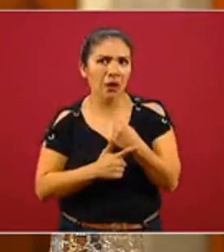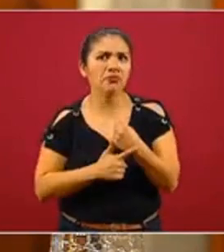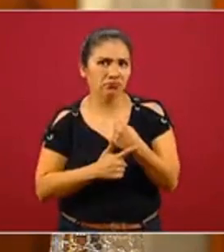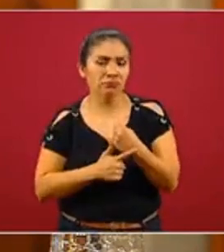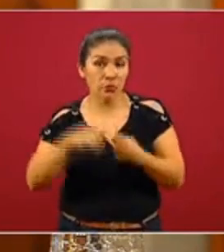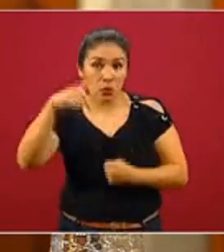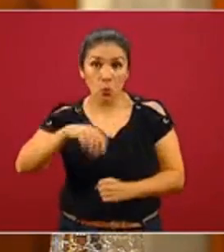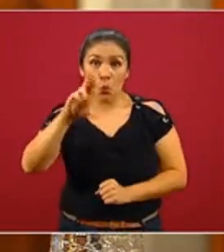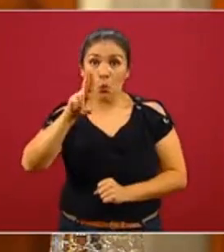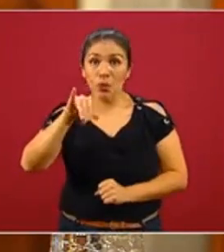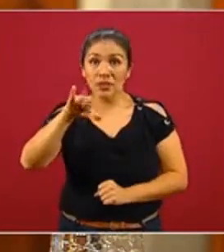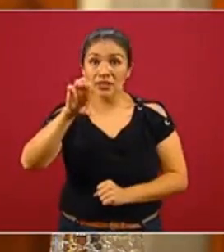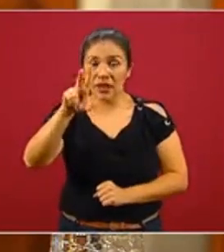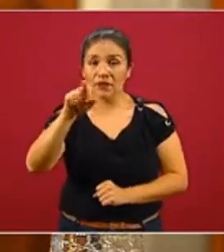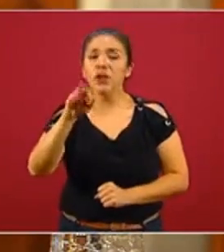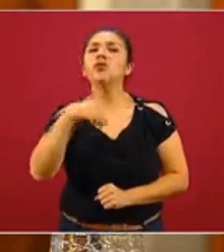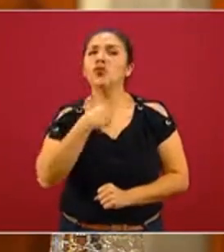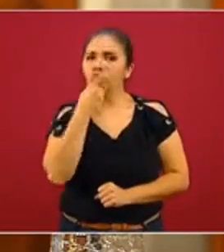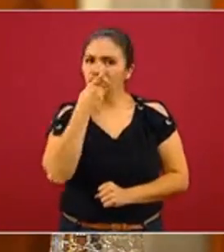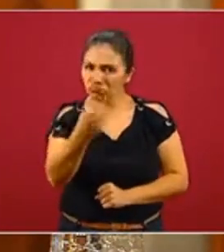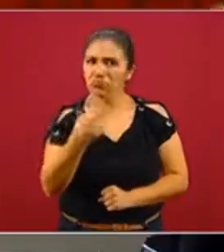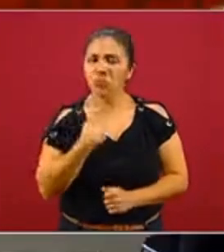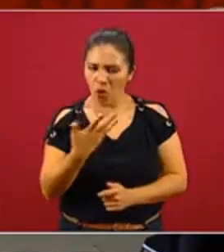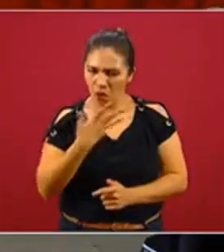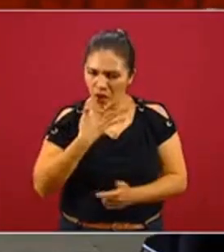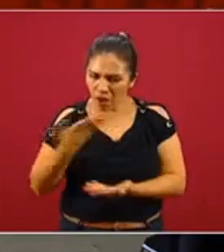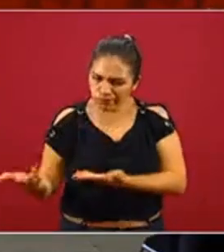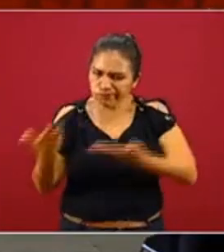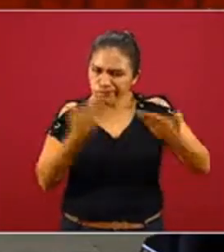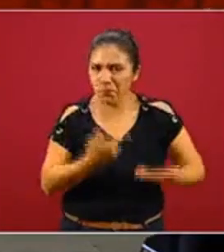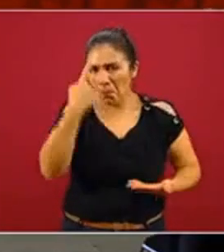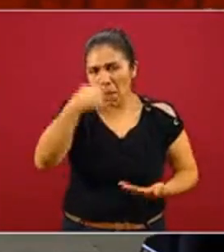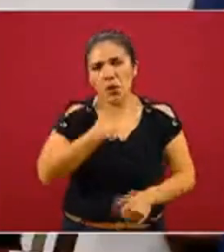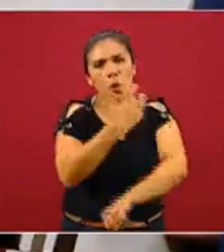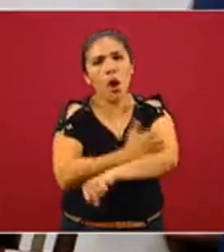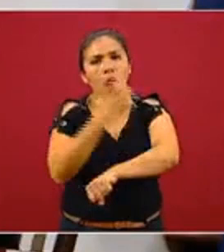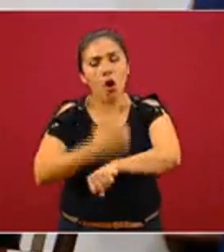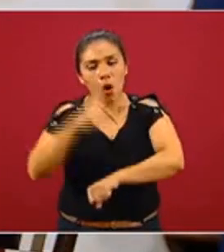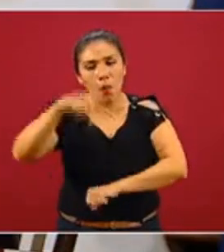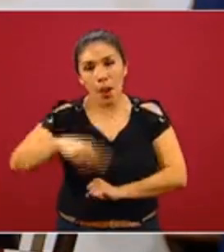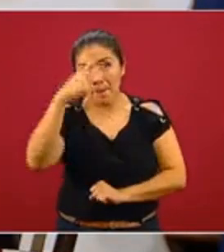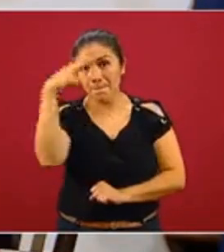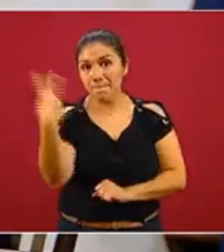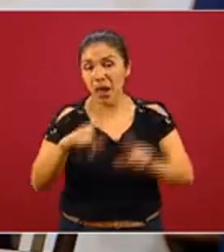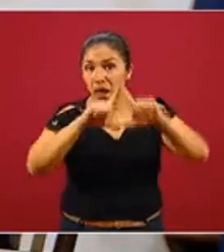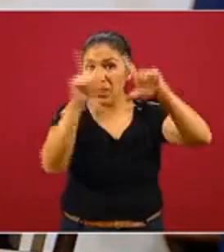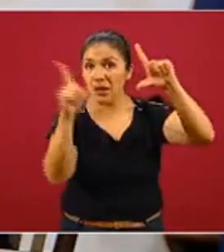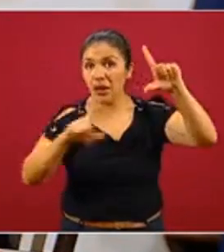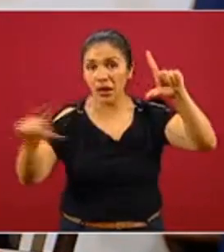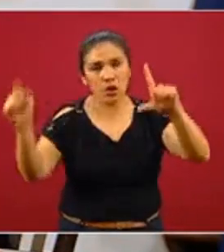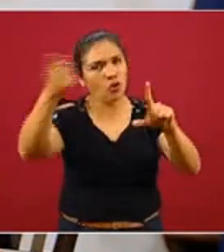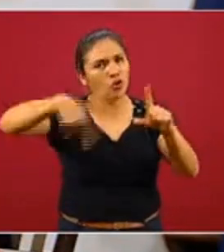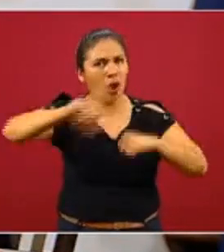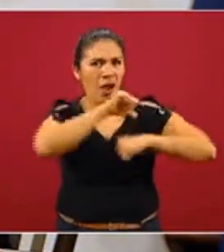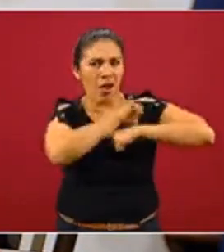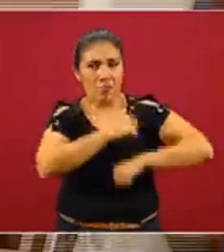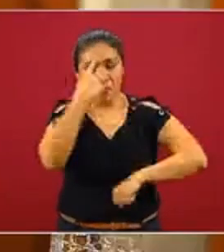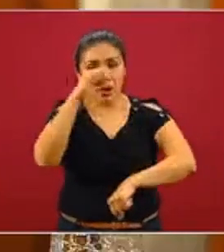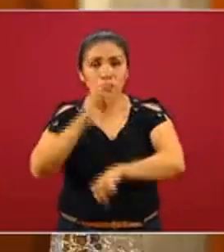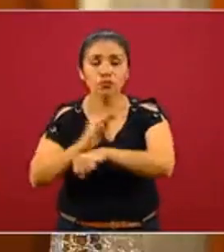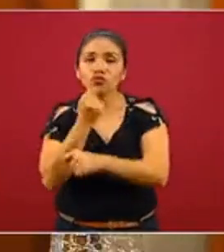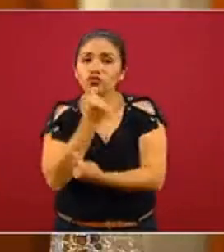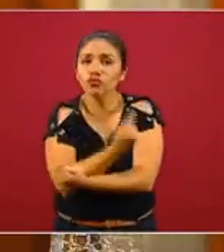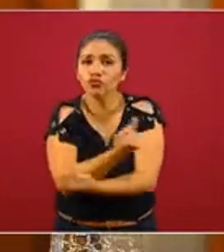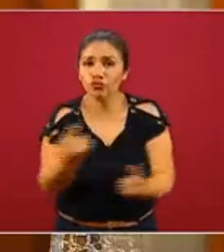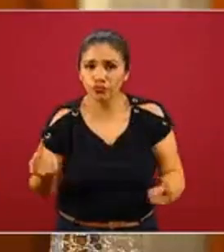UNICEF reiteramos nuestra disponibilidad para acompañar a México y las autoridades en la protección de su infancia